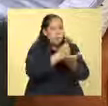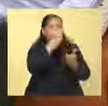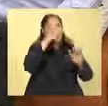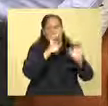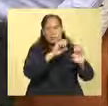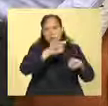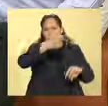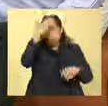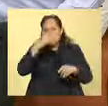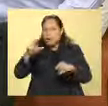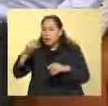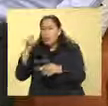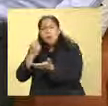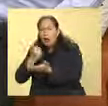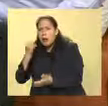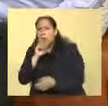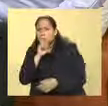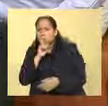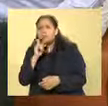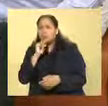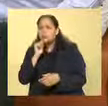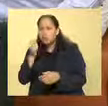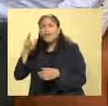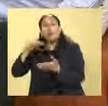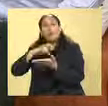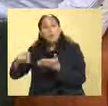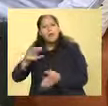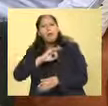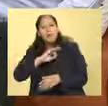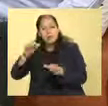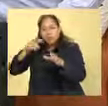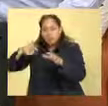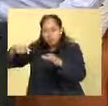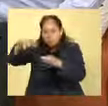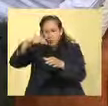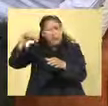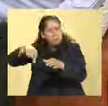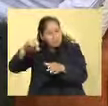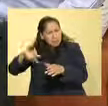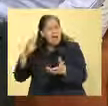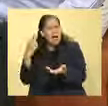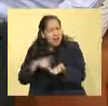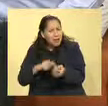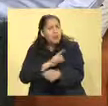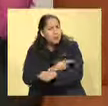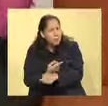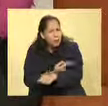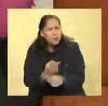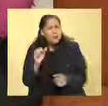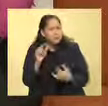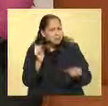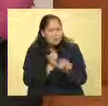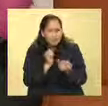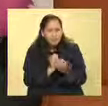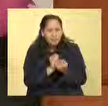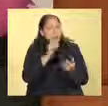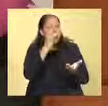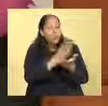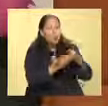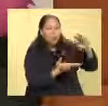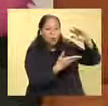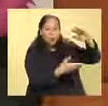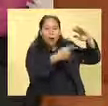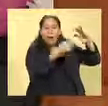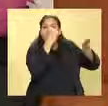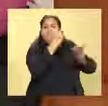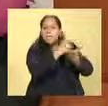de marca, hay mil artículos de marca, o sea, están hechos con la misma calidad. ¿Qué pasa? Lo único que